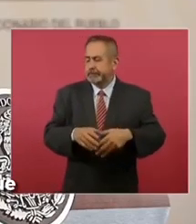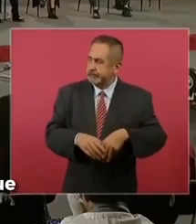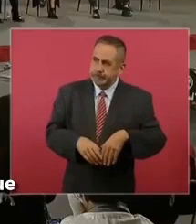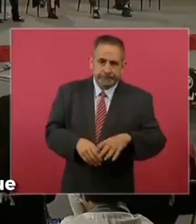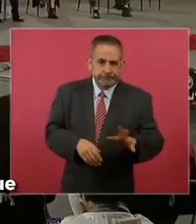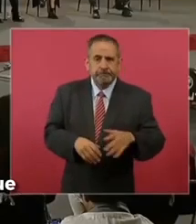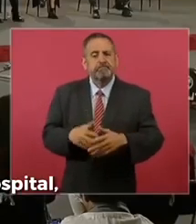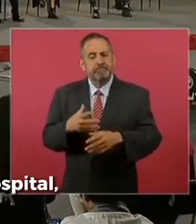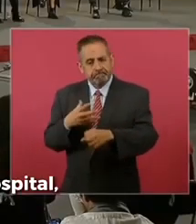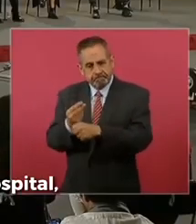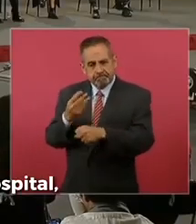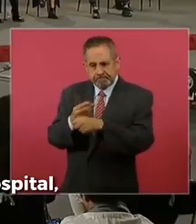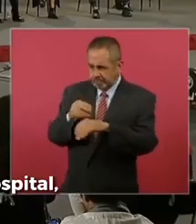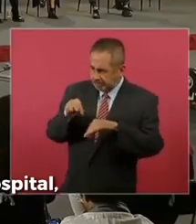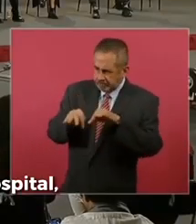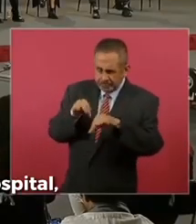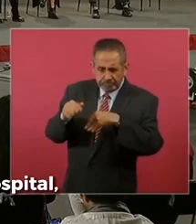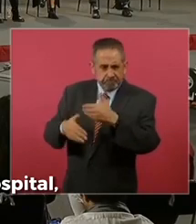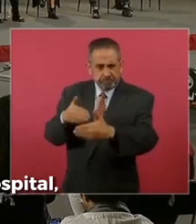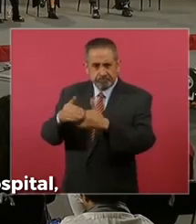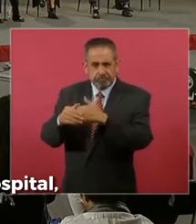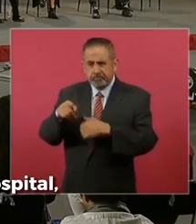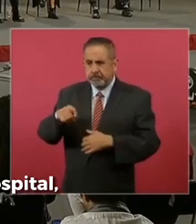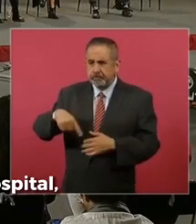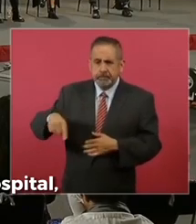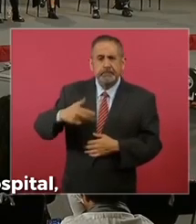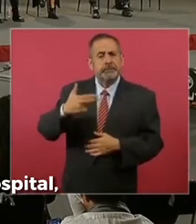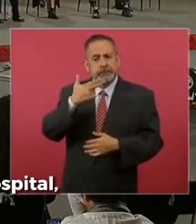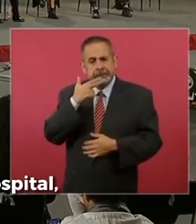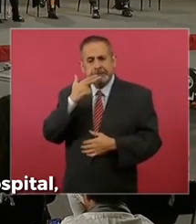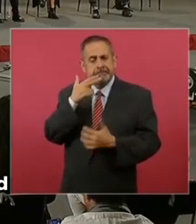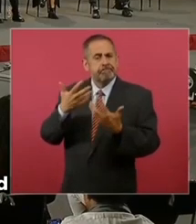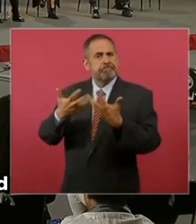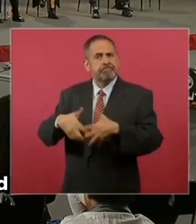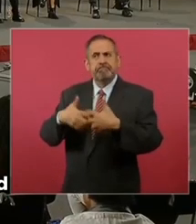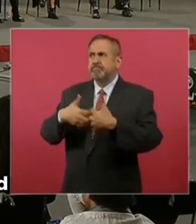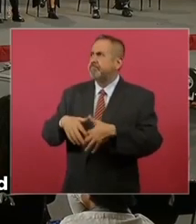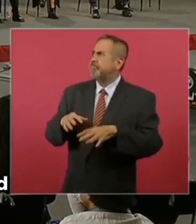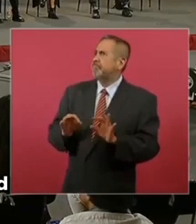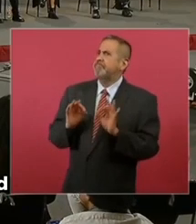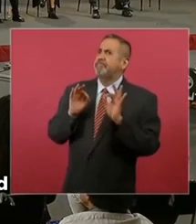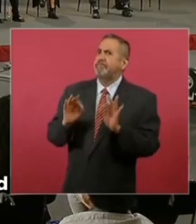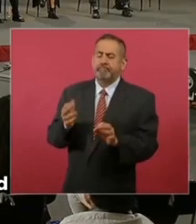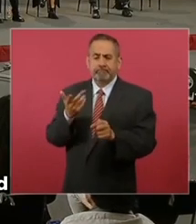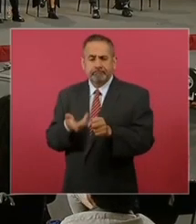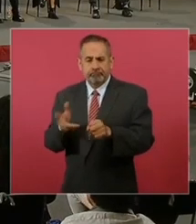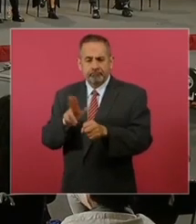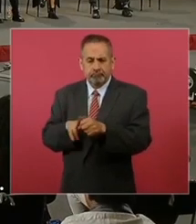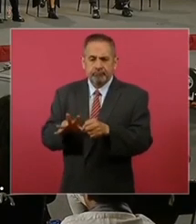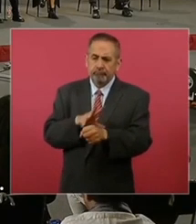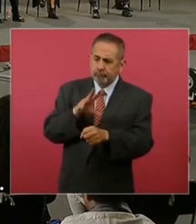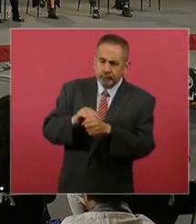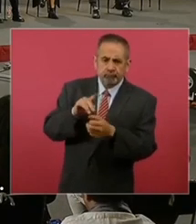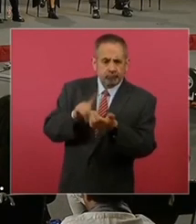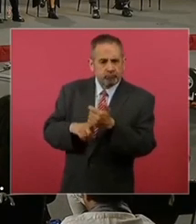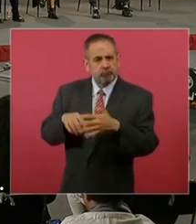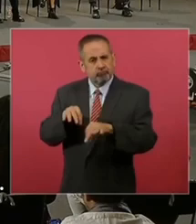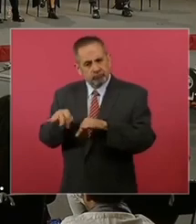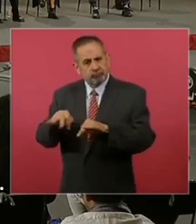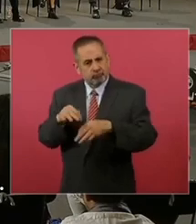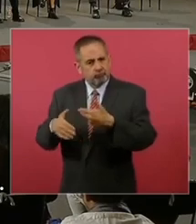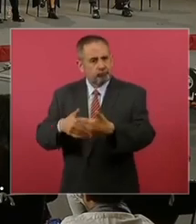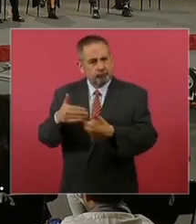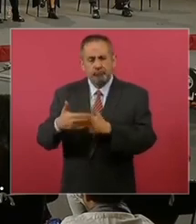con elementos que permiten el buen funcionamiento de un hospital, que permiten que el personal de salud lleve a cabo